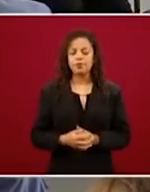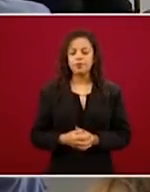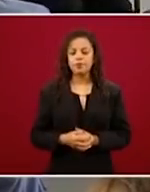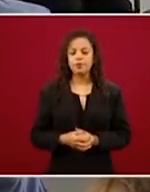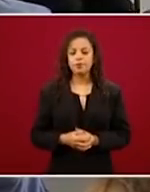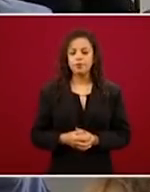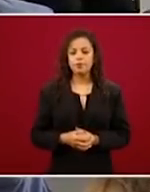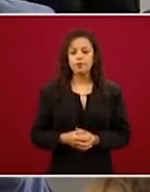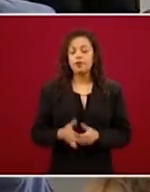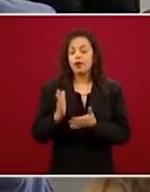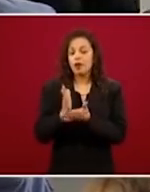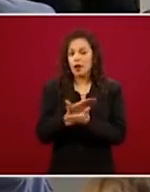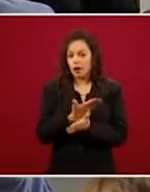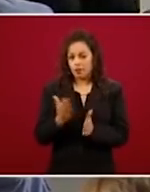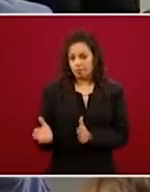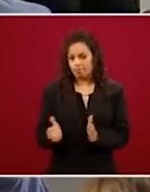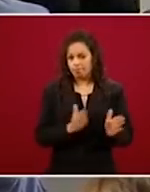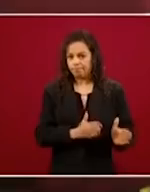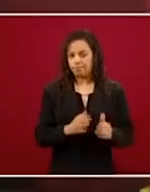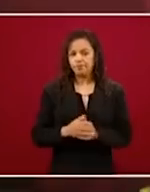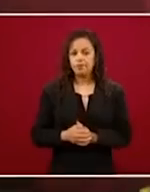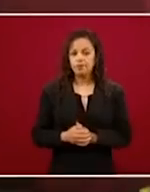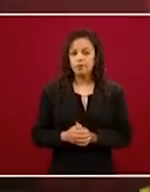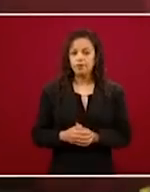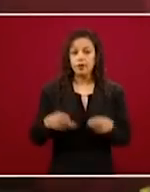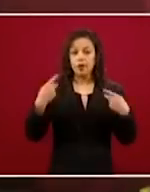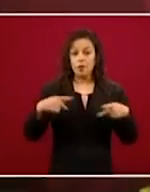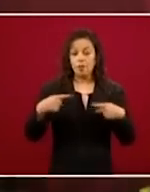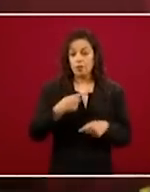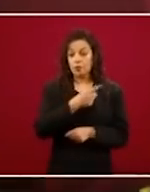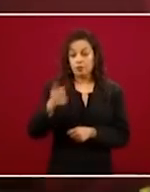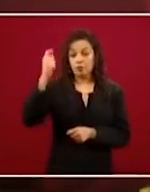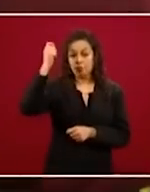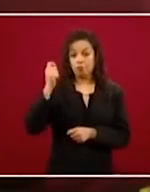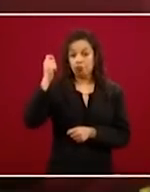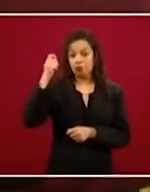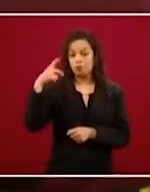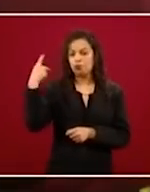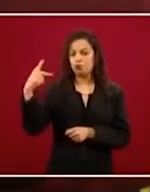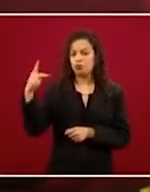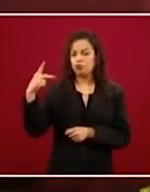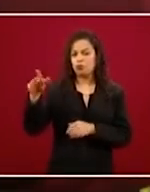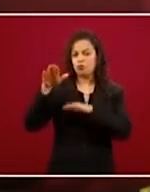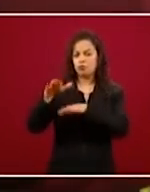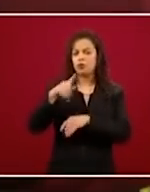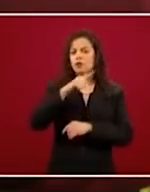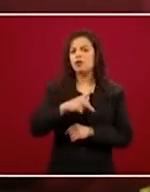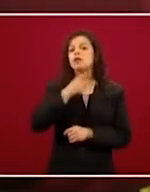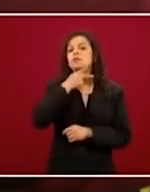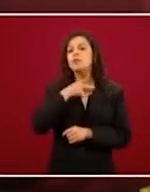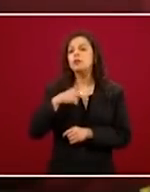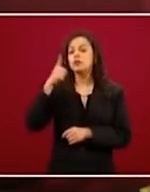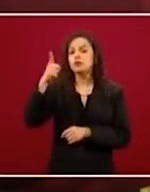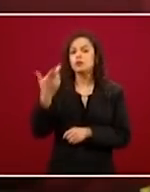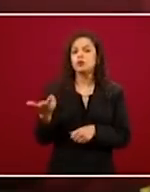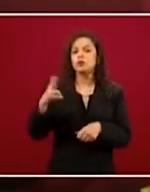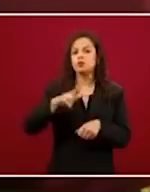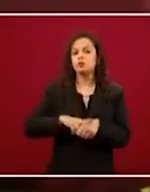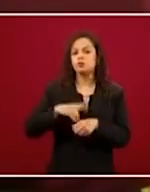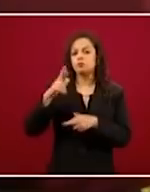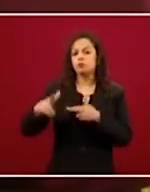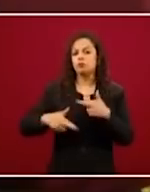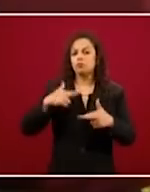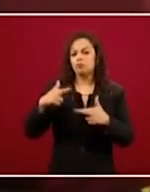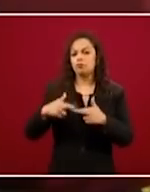por otra parte de jubilados de petróleos mexicanos en el hospital regional de